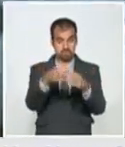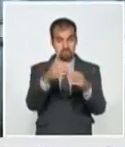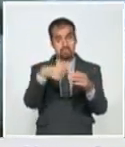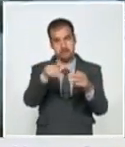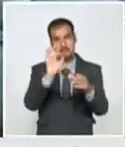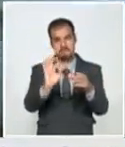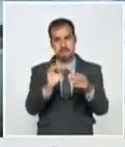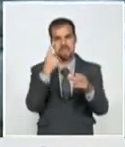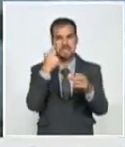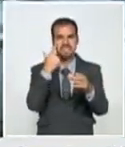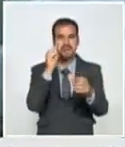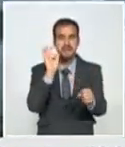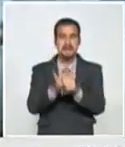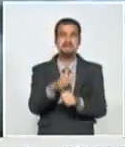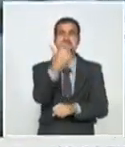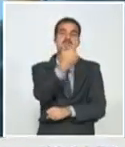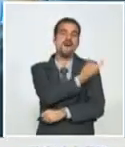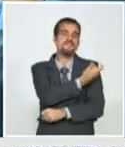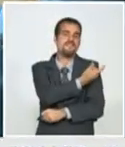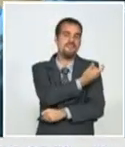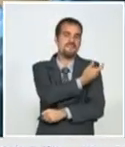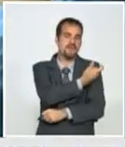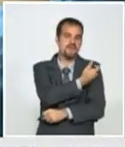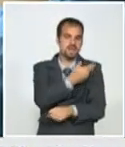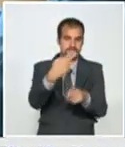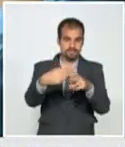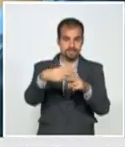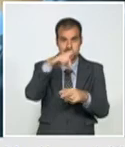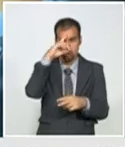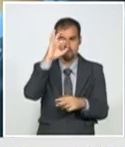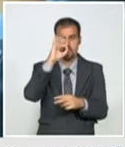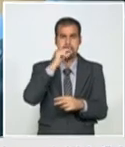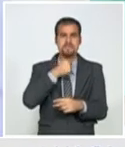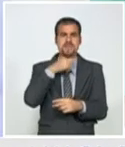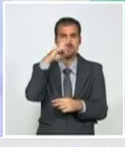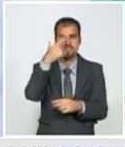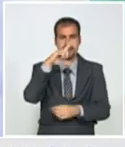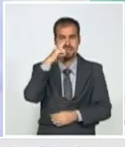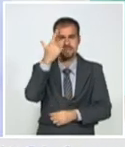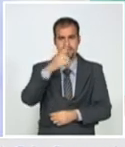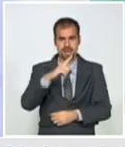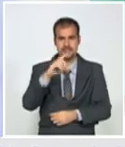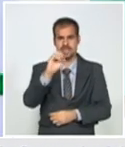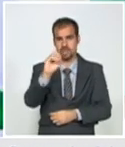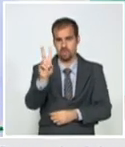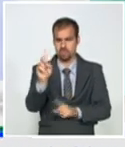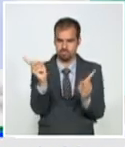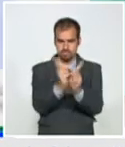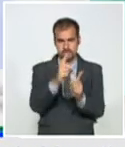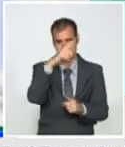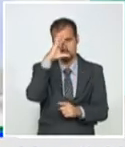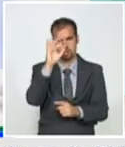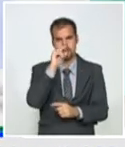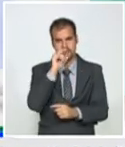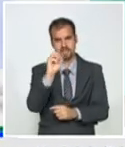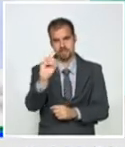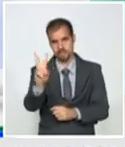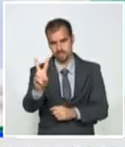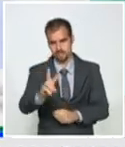del primer lote del candidato vacunal Soberana 02. Para nosotros es un gran orgullo ser parte